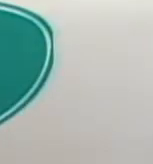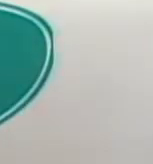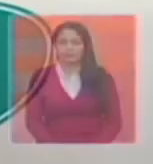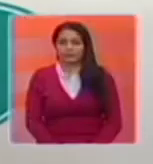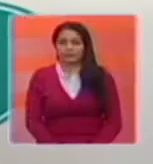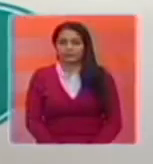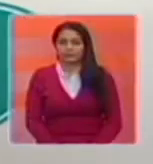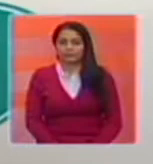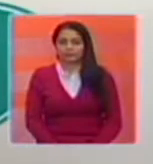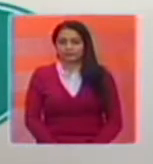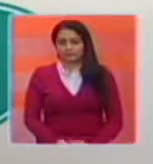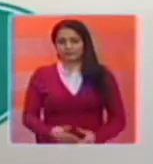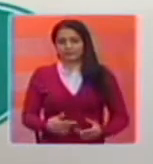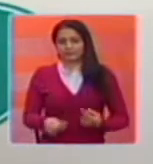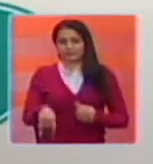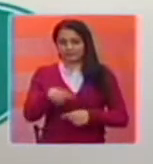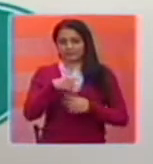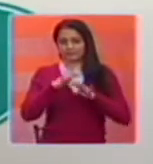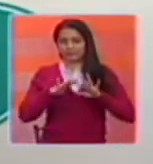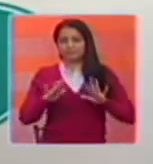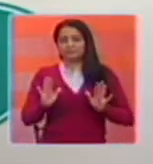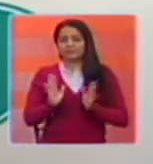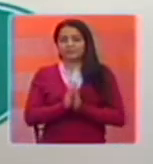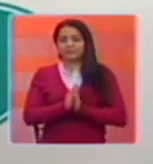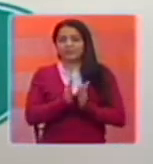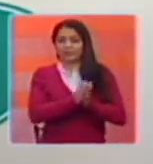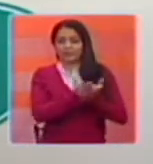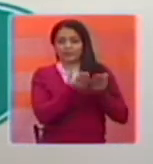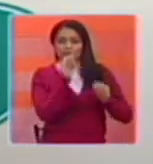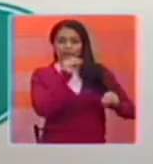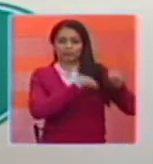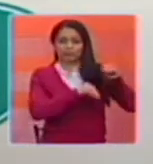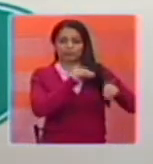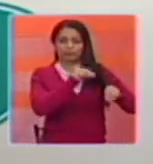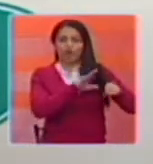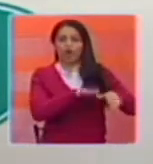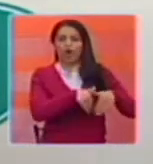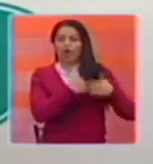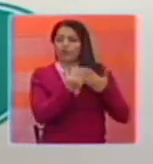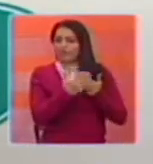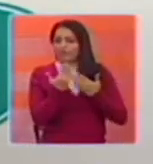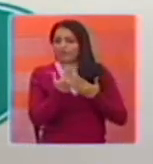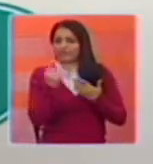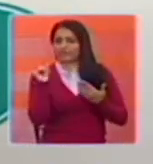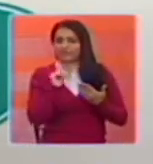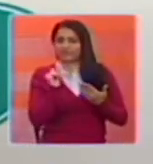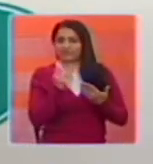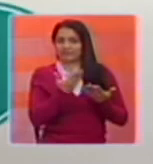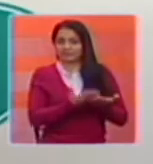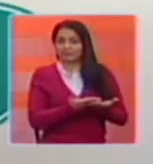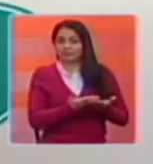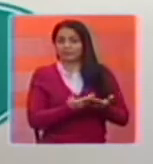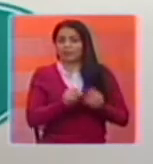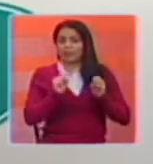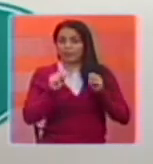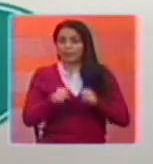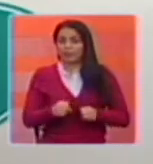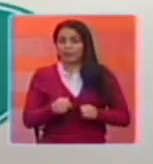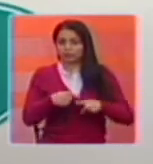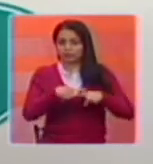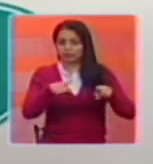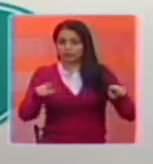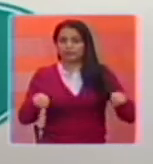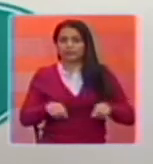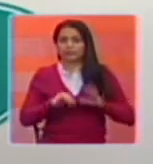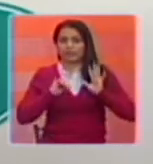Bueno, hemos regresado, esa es la receta muy sencilla y económica para hacer estos cupcakes. Rinden 6 cupcakes grandes. Ahora, yo quiero hablar un